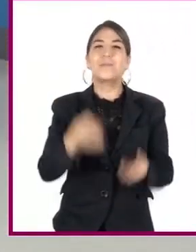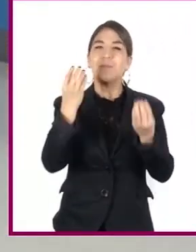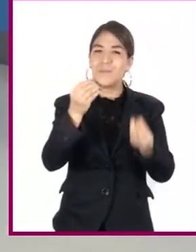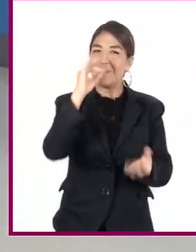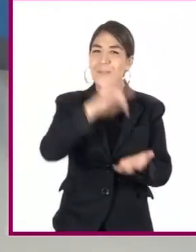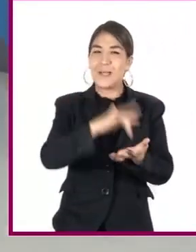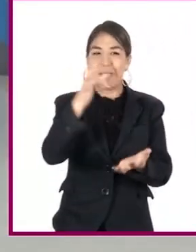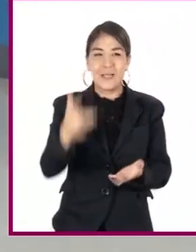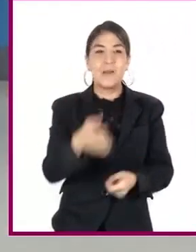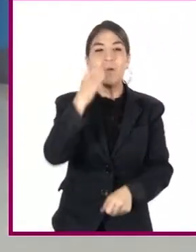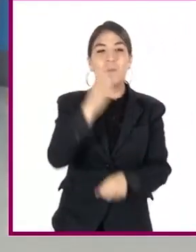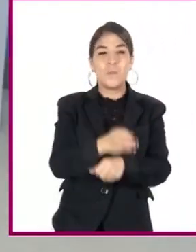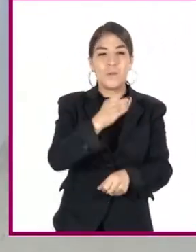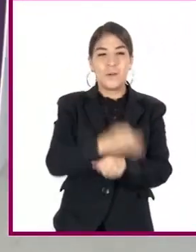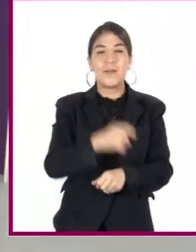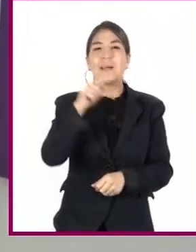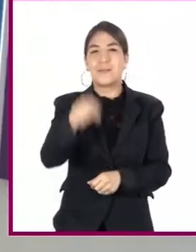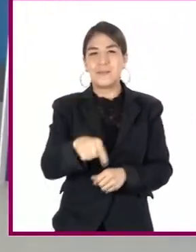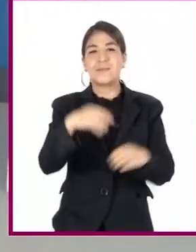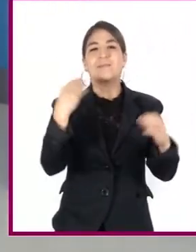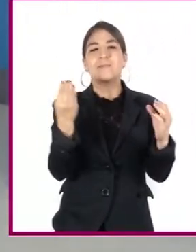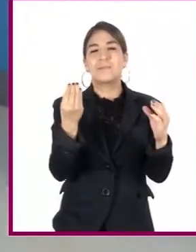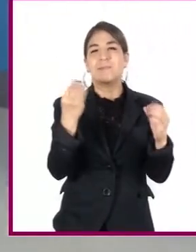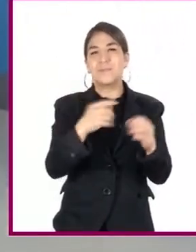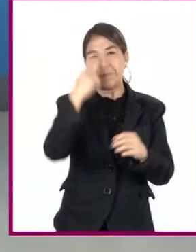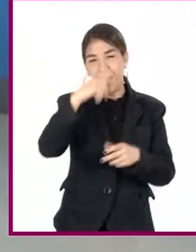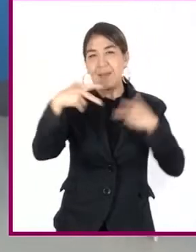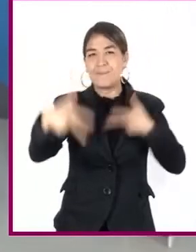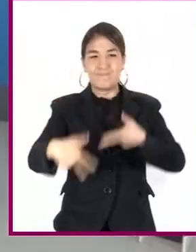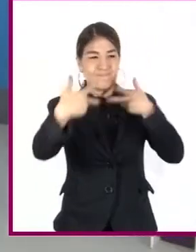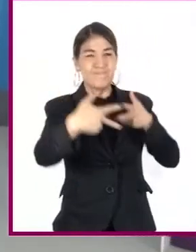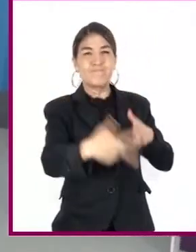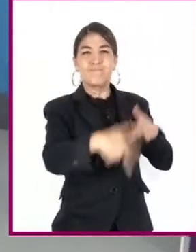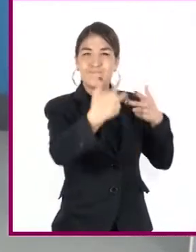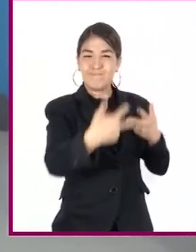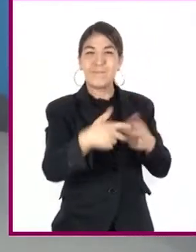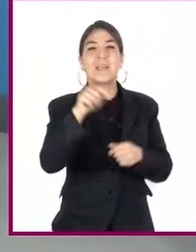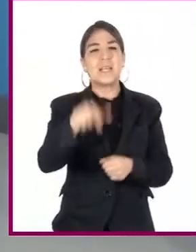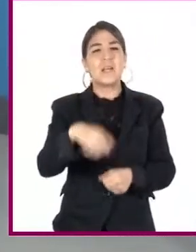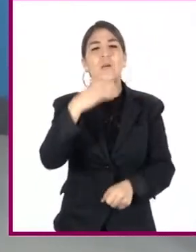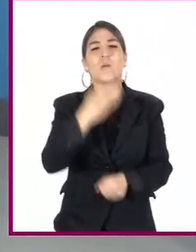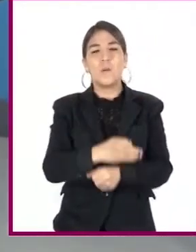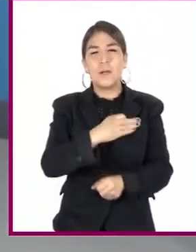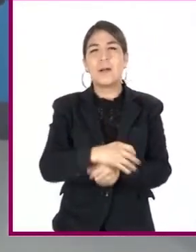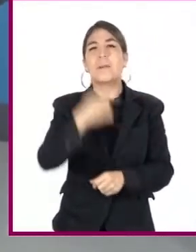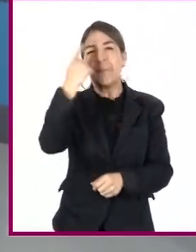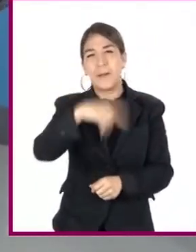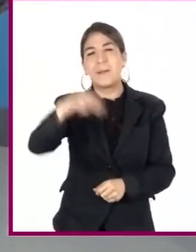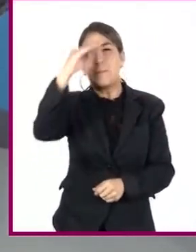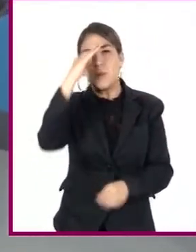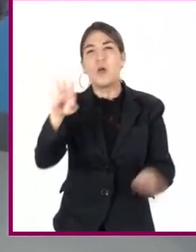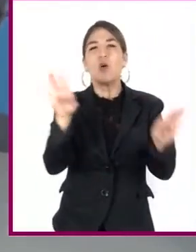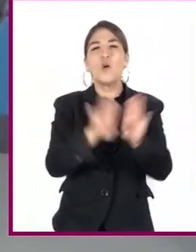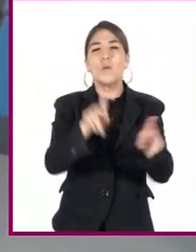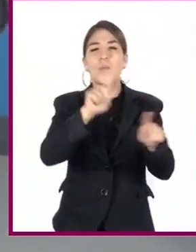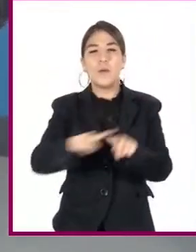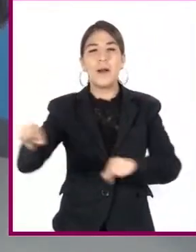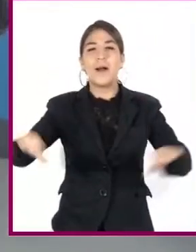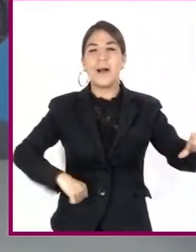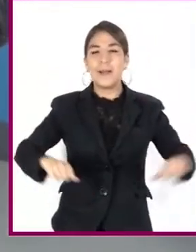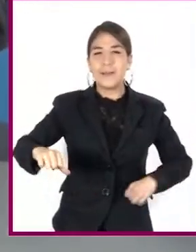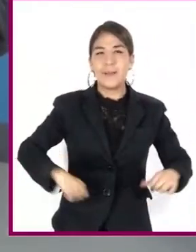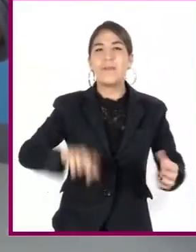Agradecemos que sea posible realizar este enlace. En esta ocasión, podremos reflexionar sobre la convivencia basada en